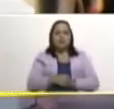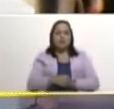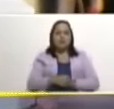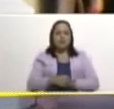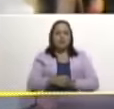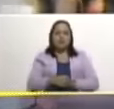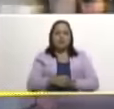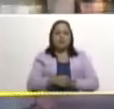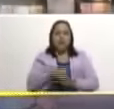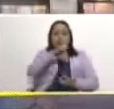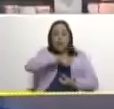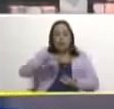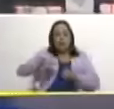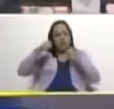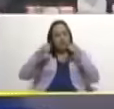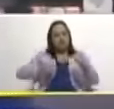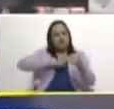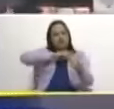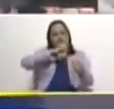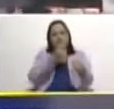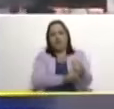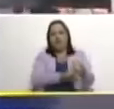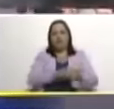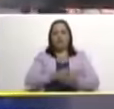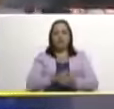su gente valiente.